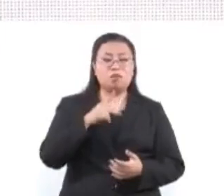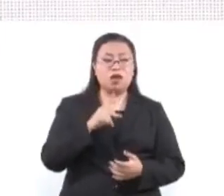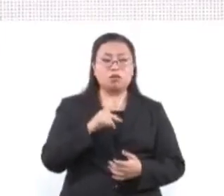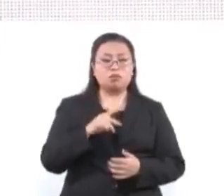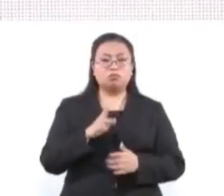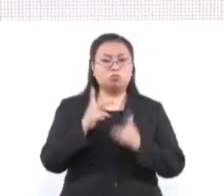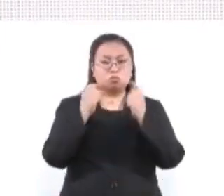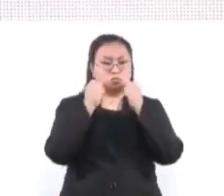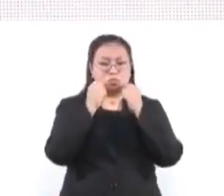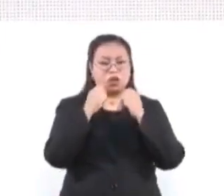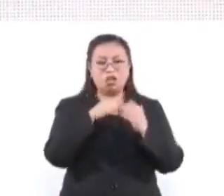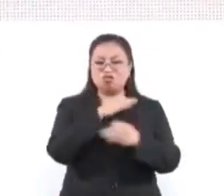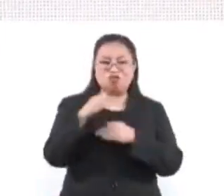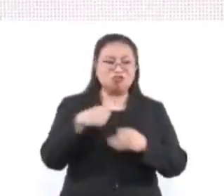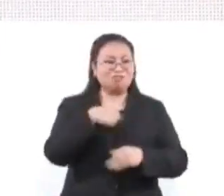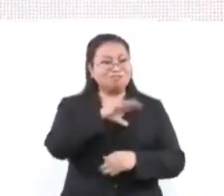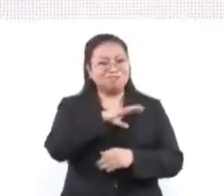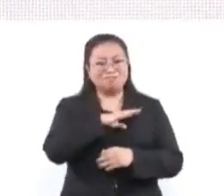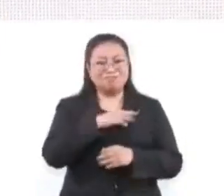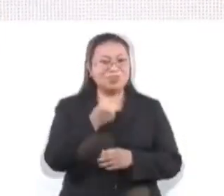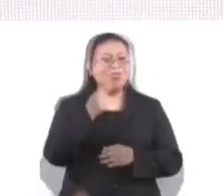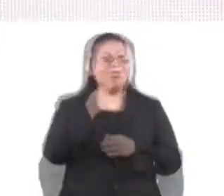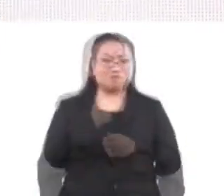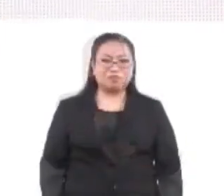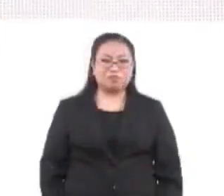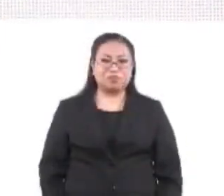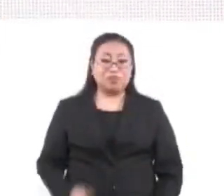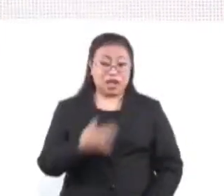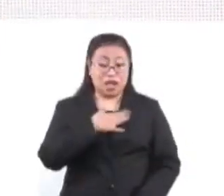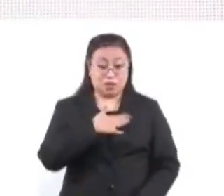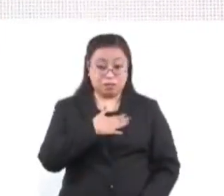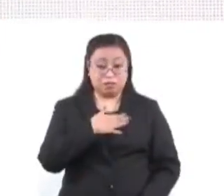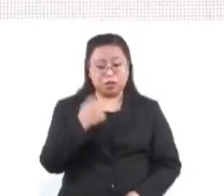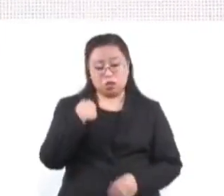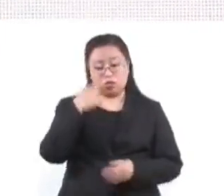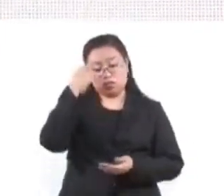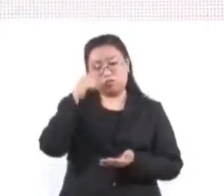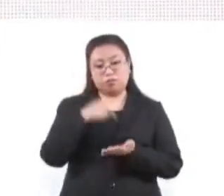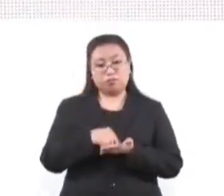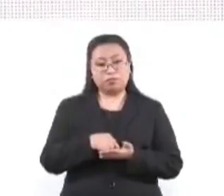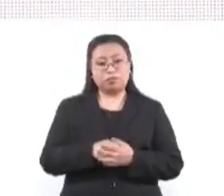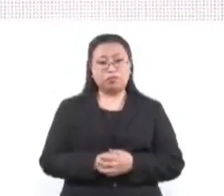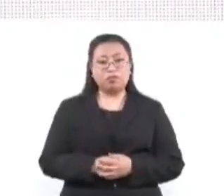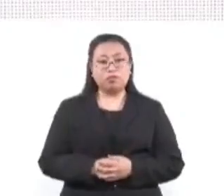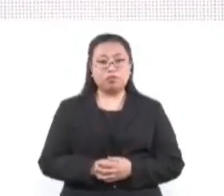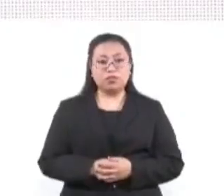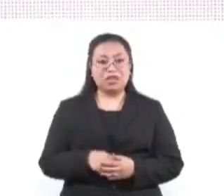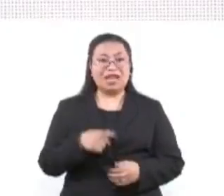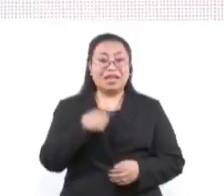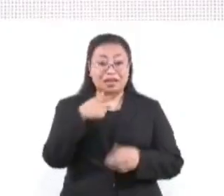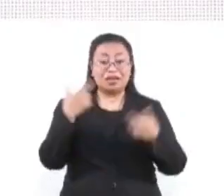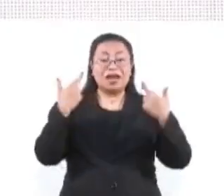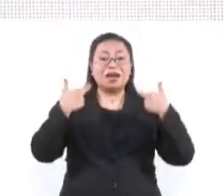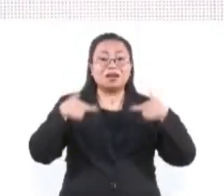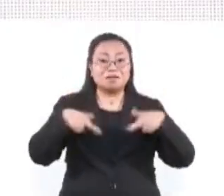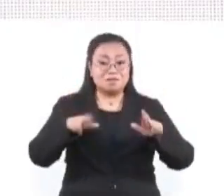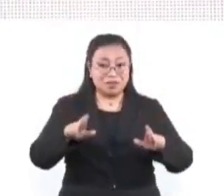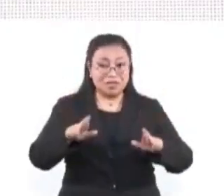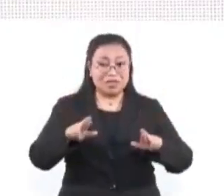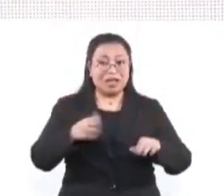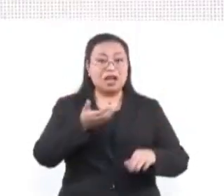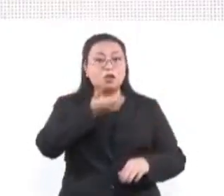eso lo acababas queriendo, todo el mundo lo acabó queriendo. Me parece que Antonio es uno de los grandes representantes